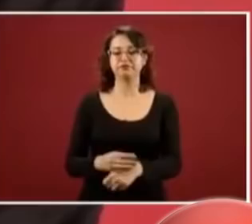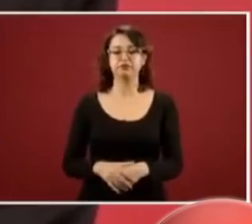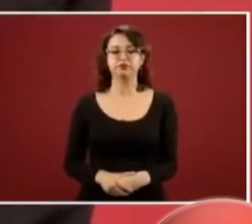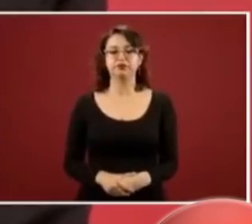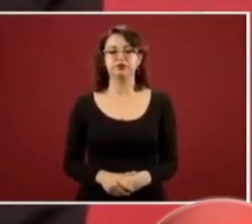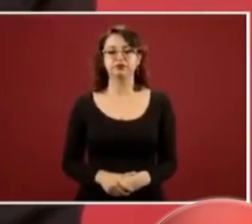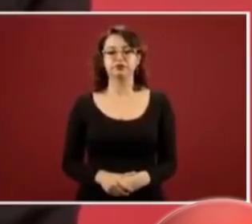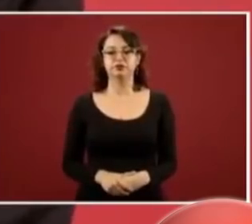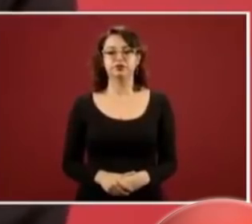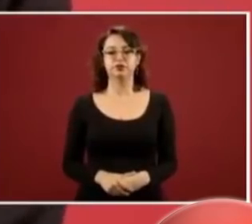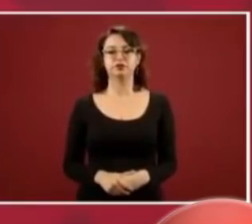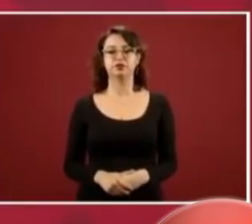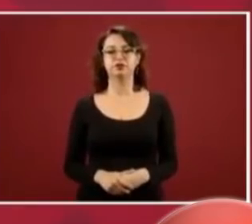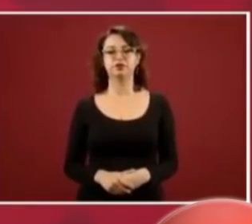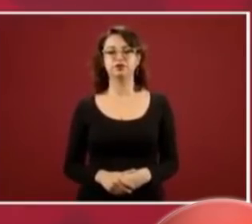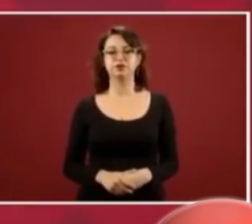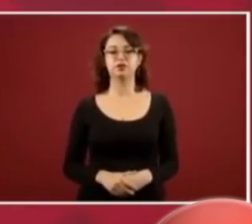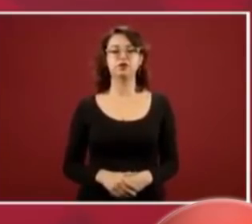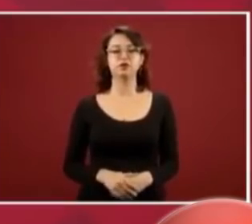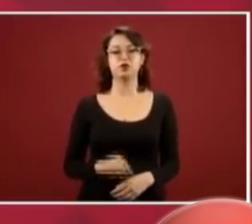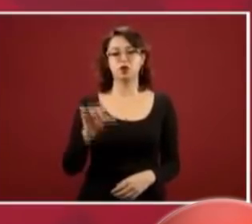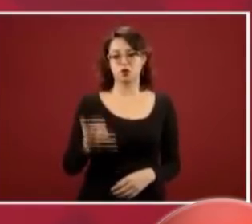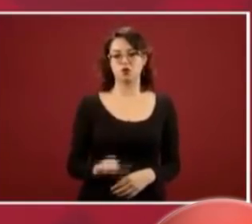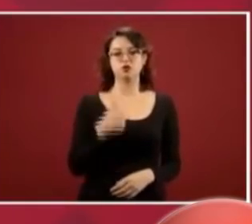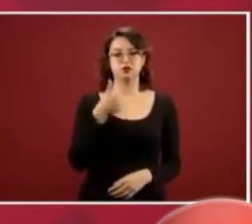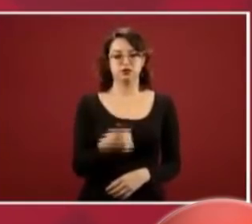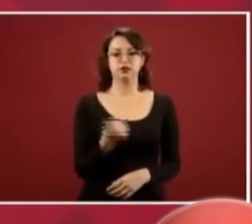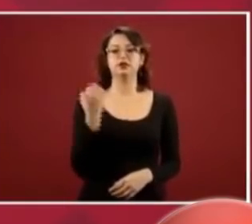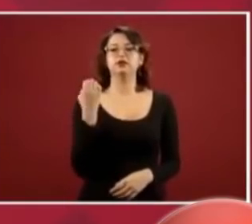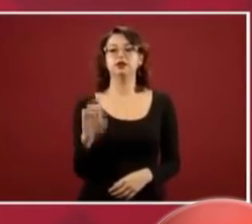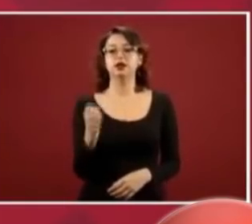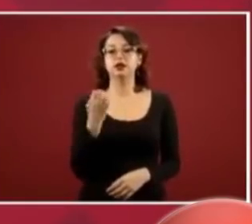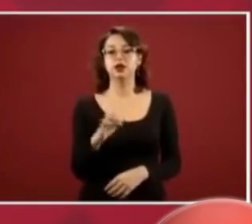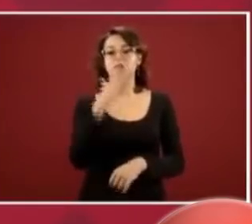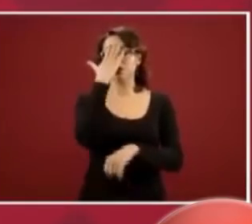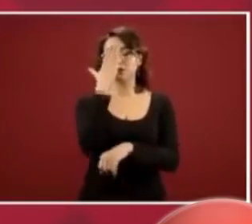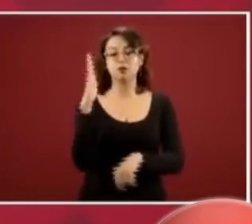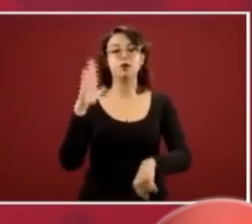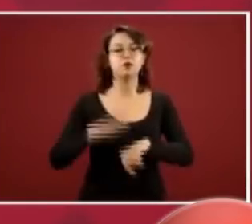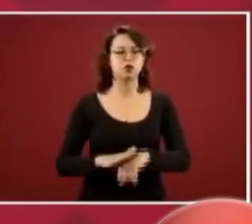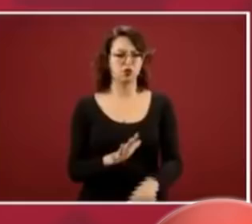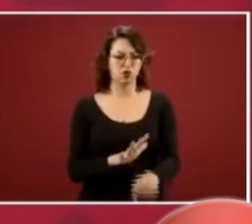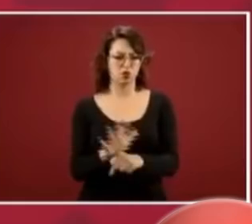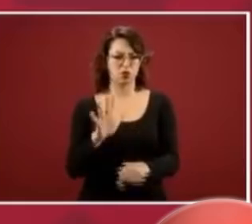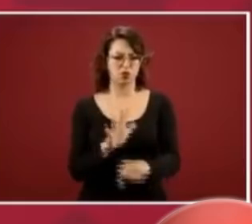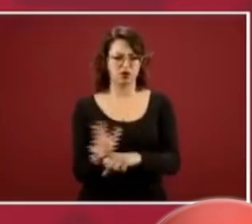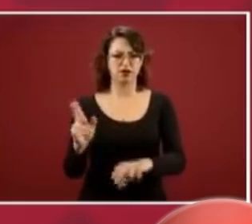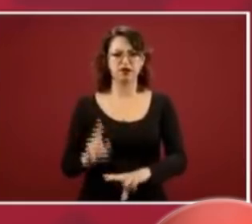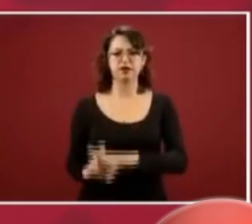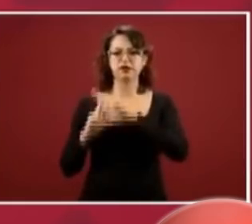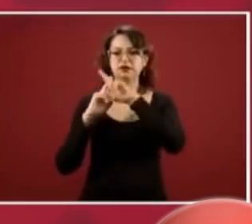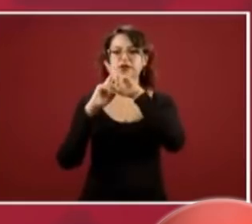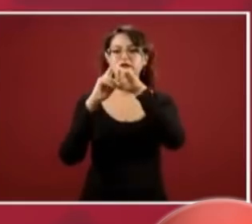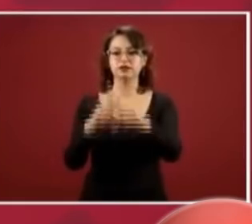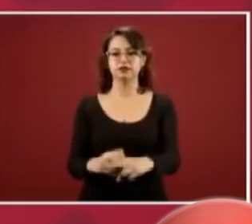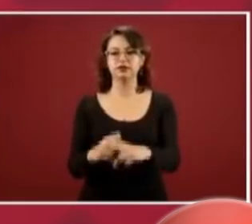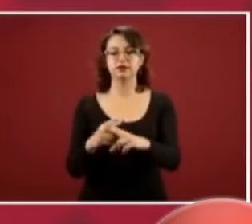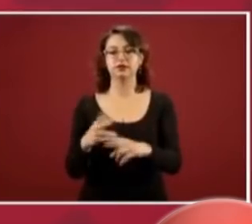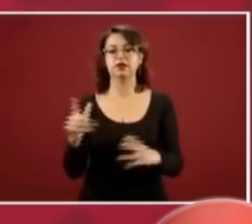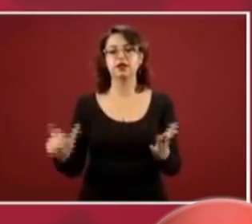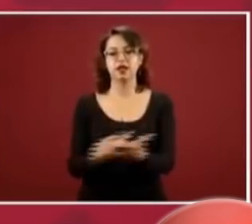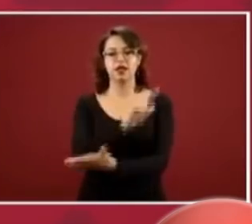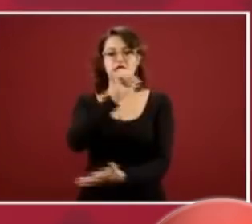6 de enero, porque hoy se conmemora un aniversario más de la expedición de la